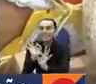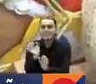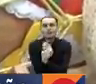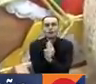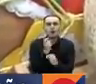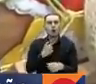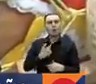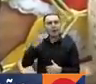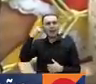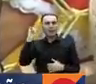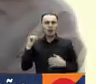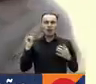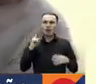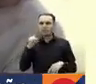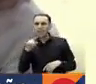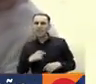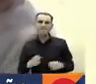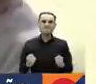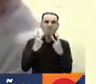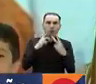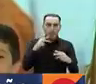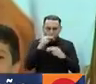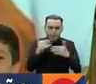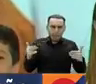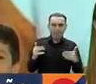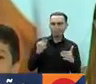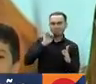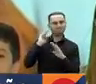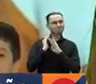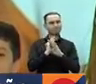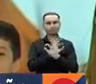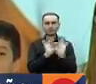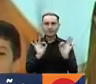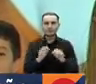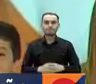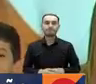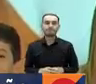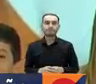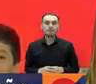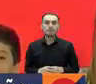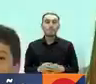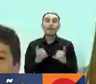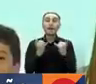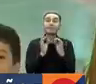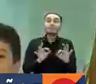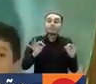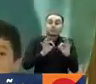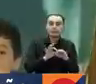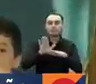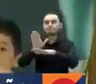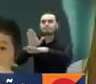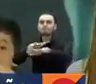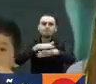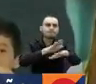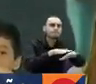rechazar cualquier tipo de acto de violencia contra los niños. Es indispensable transferir y transmitir lo mejor de